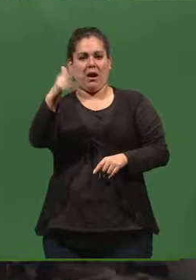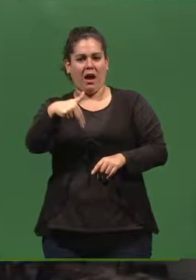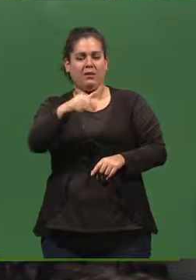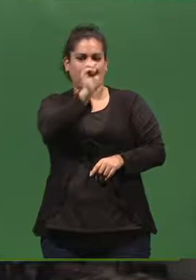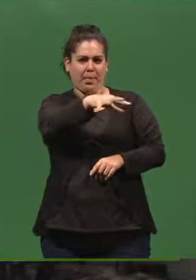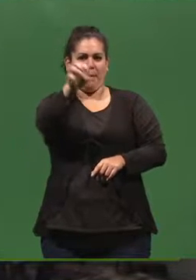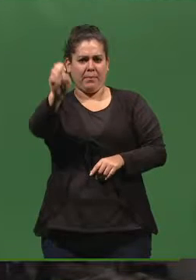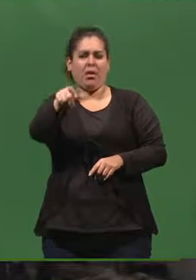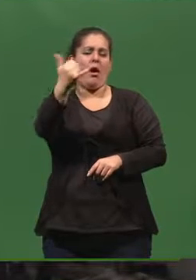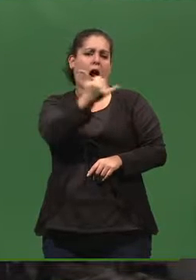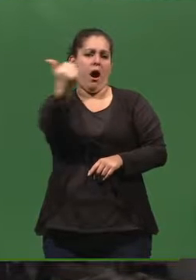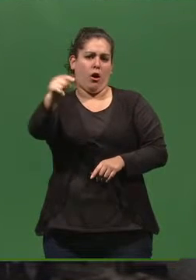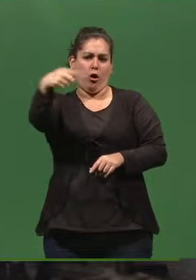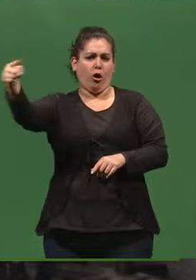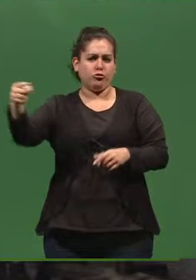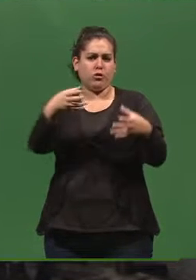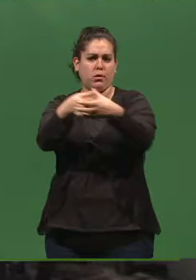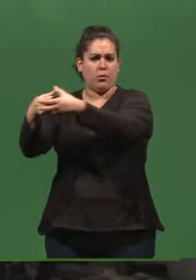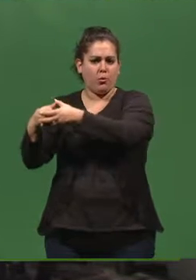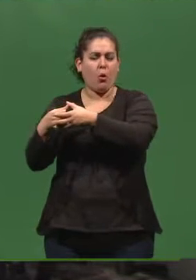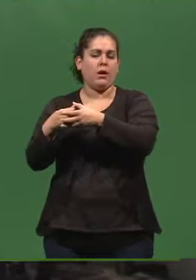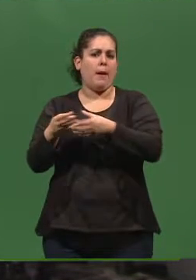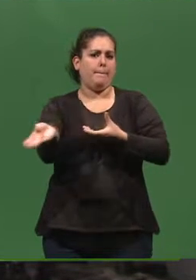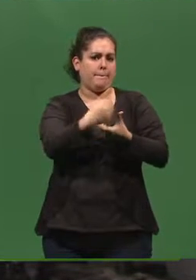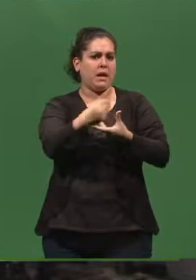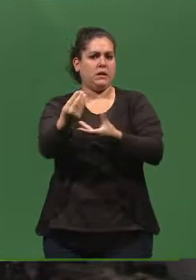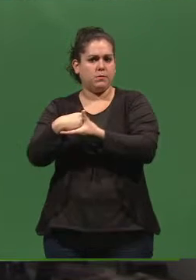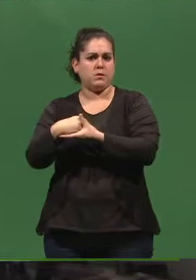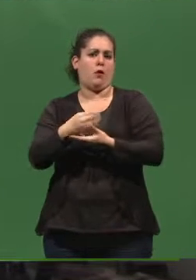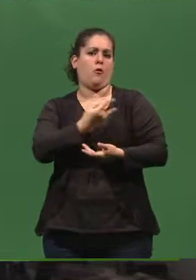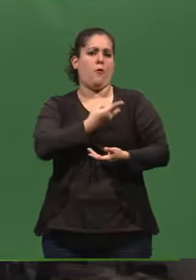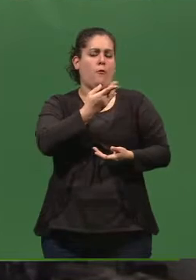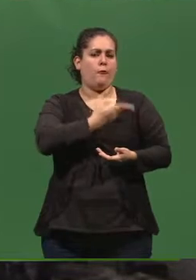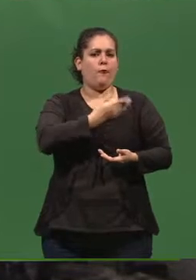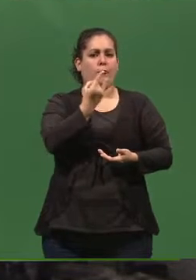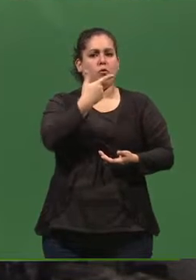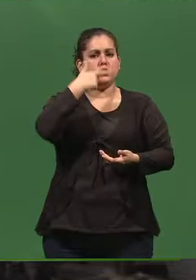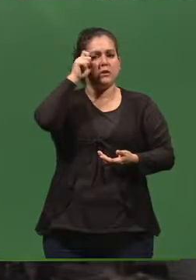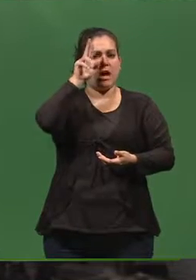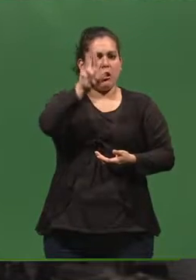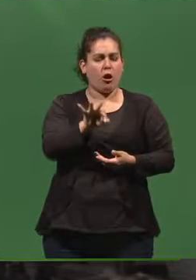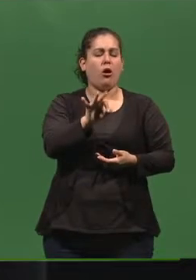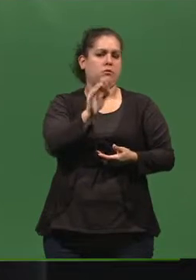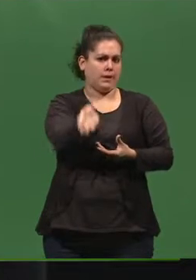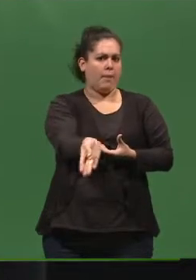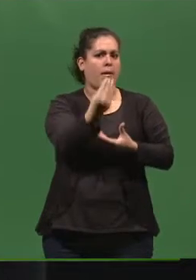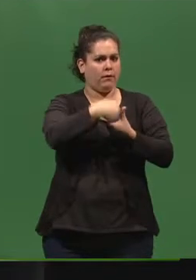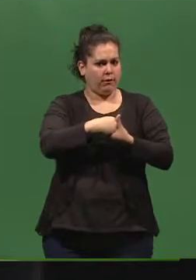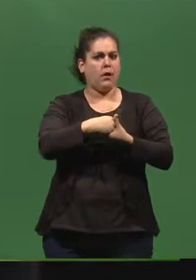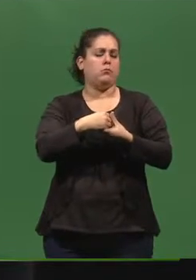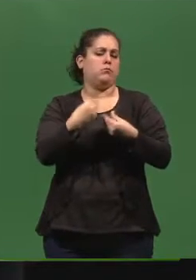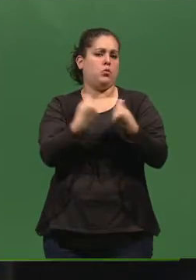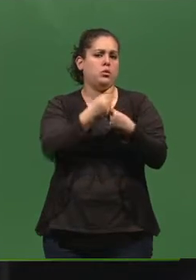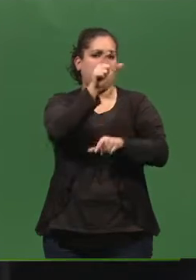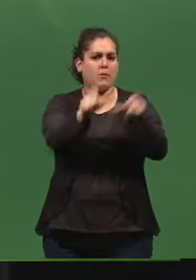tantos que no quiero dejar de nombrar, pero que participaron activamente, el doctor Mariano Fusero, bueno, nada, un montón de